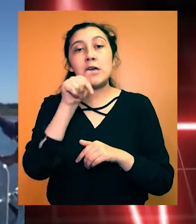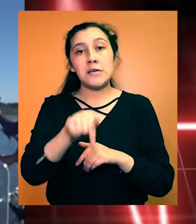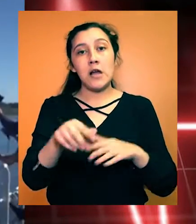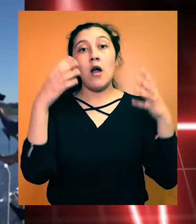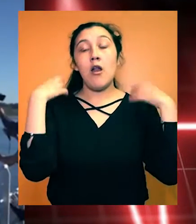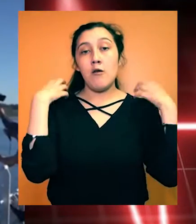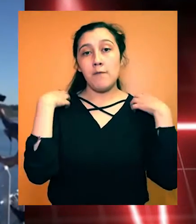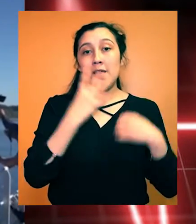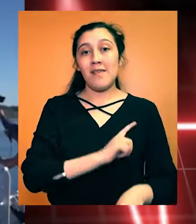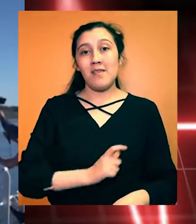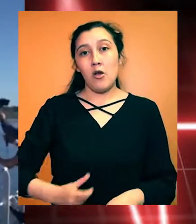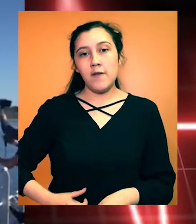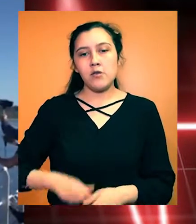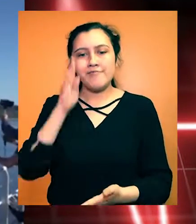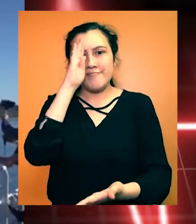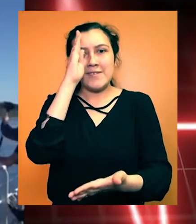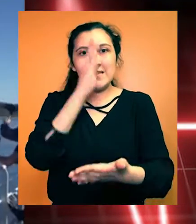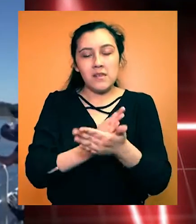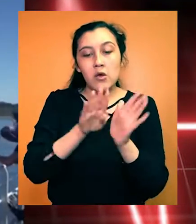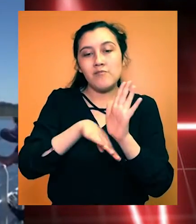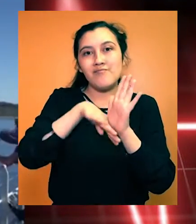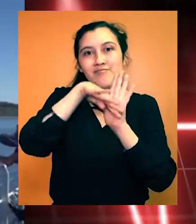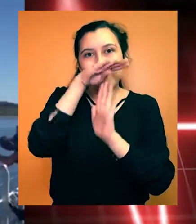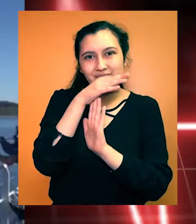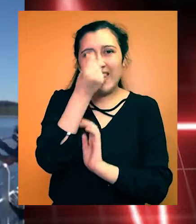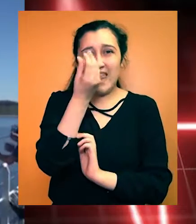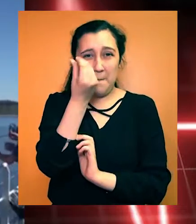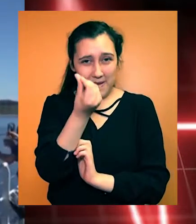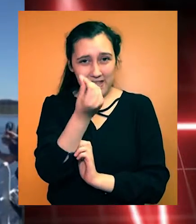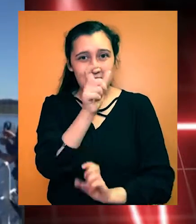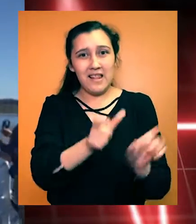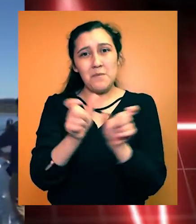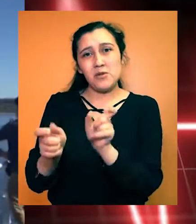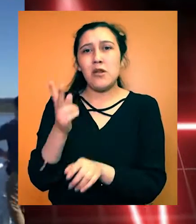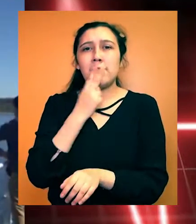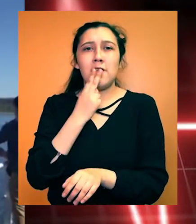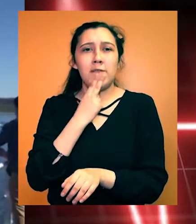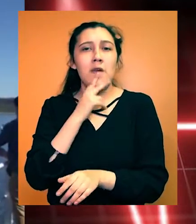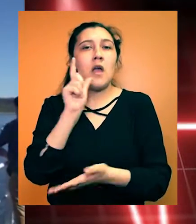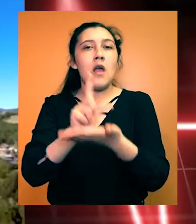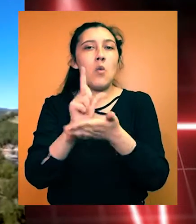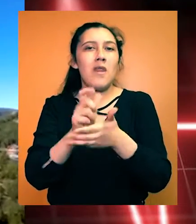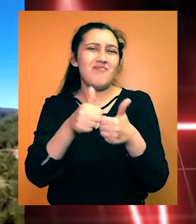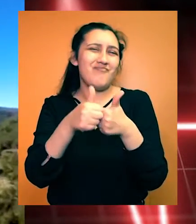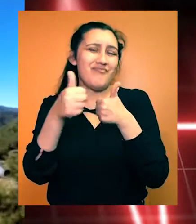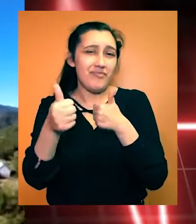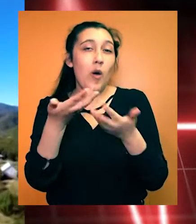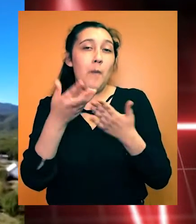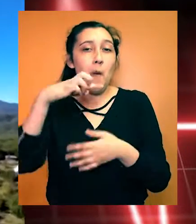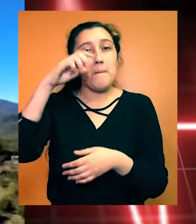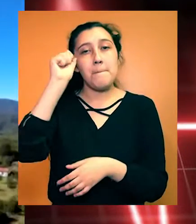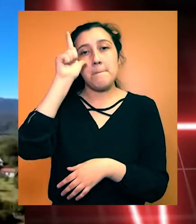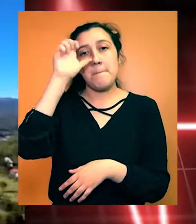gobierno el que ha decidido aumentarle el costo de la vida a las personas que viven en zonas alejadas en zonas extremas como en Palena. El presidente